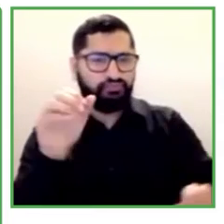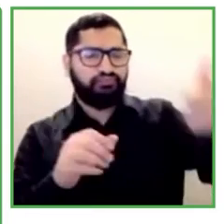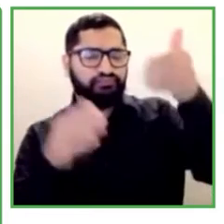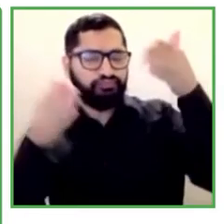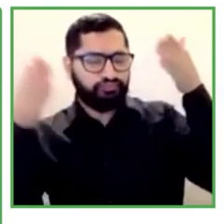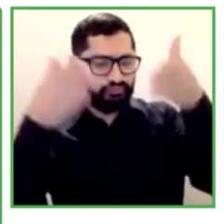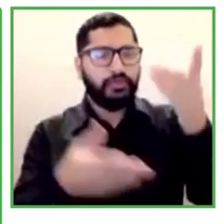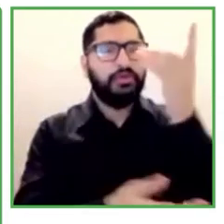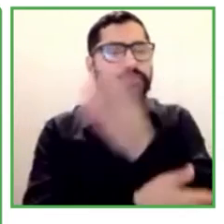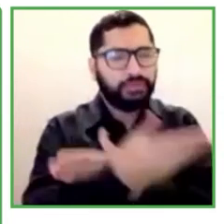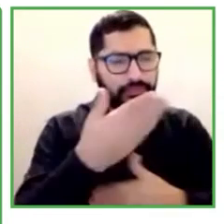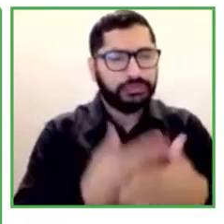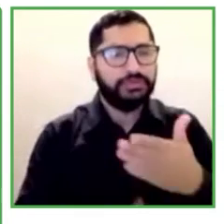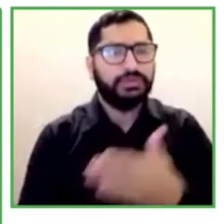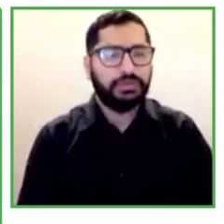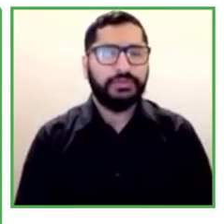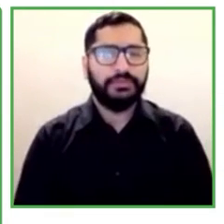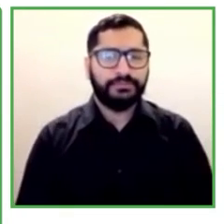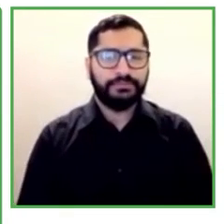Entonces, esto es